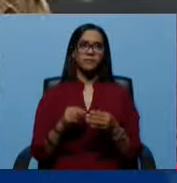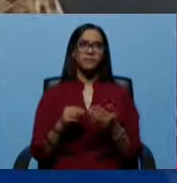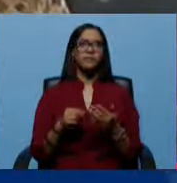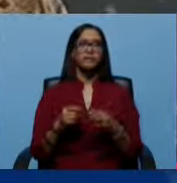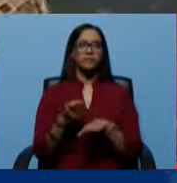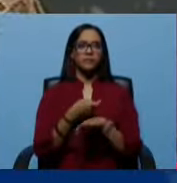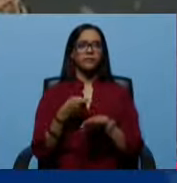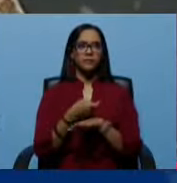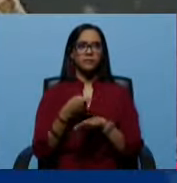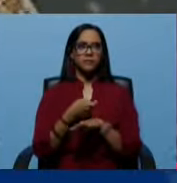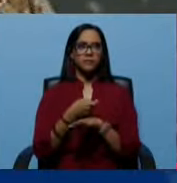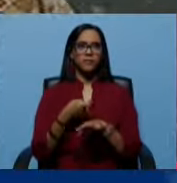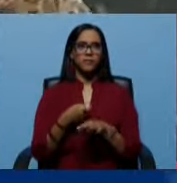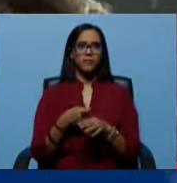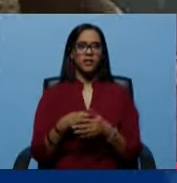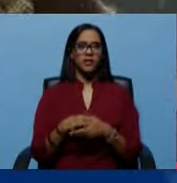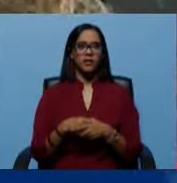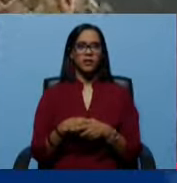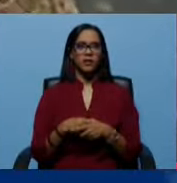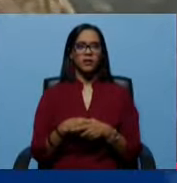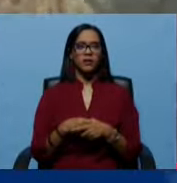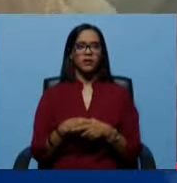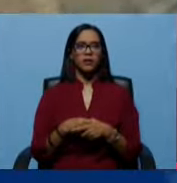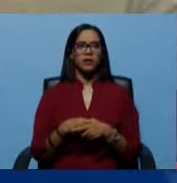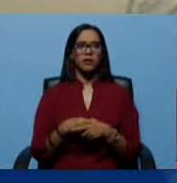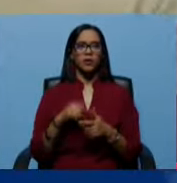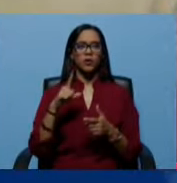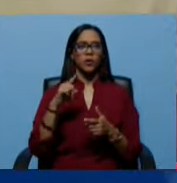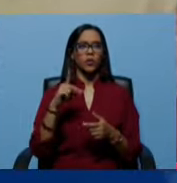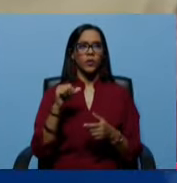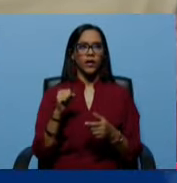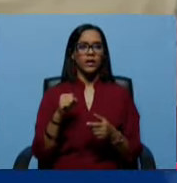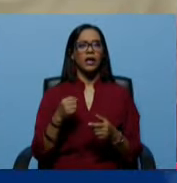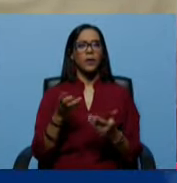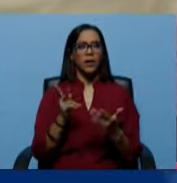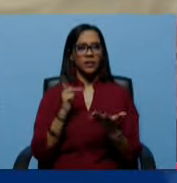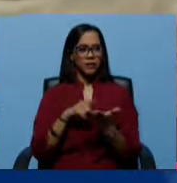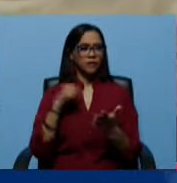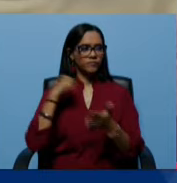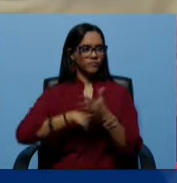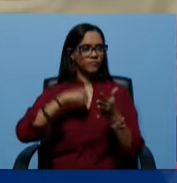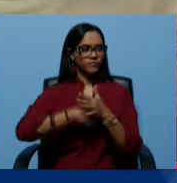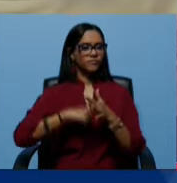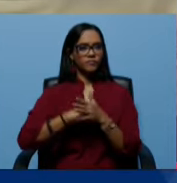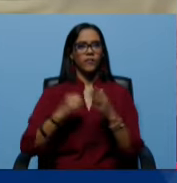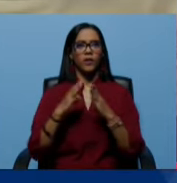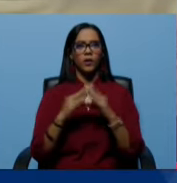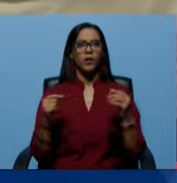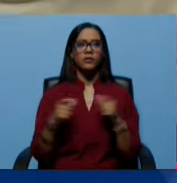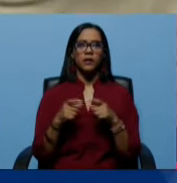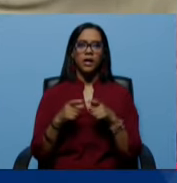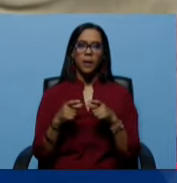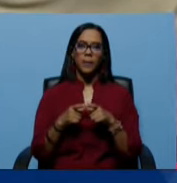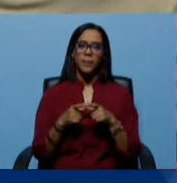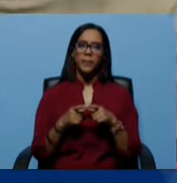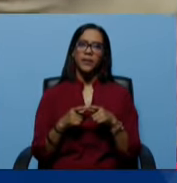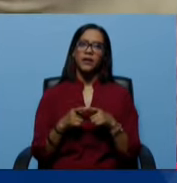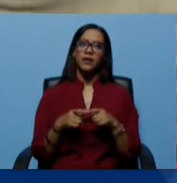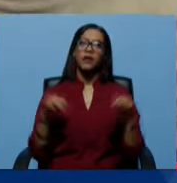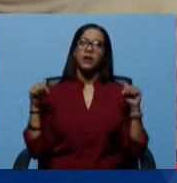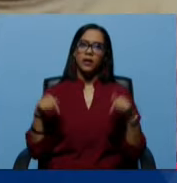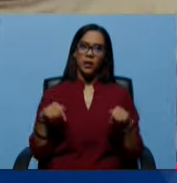gobernación y con Luis La Rosa, que hemos estado batallando aquí, y todo su equipo, el hecho de que hoy